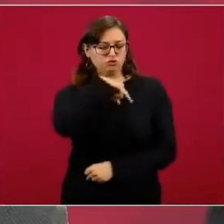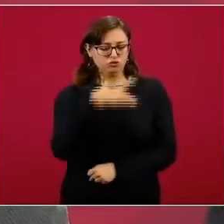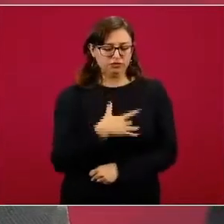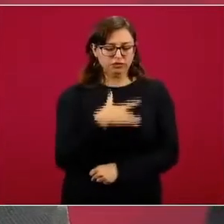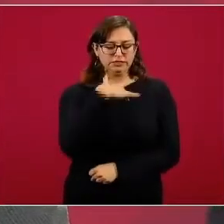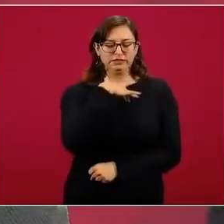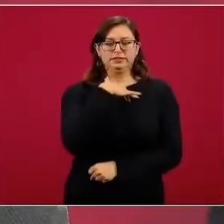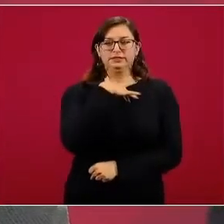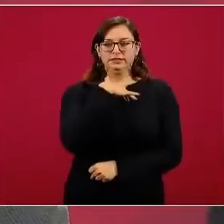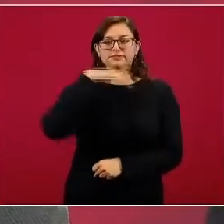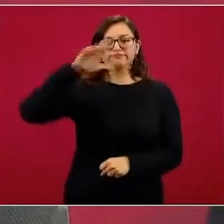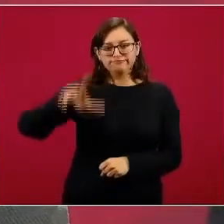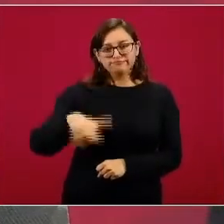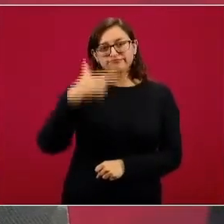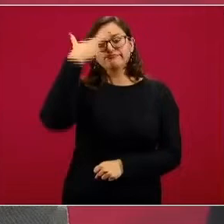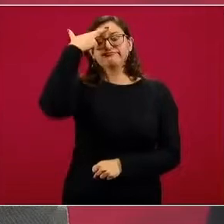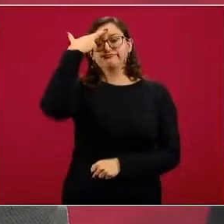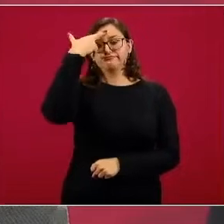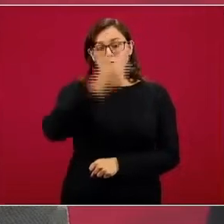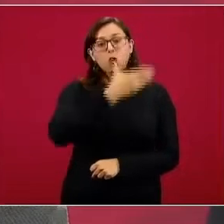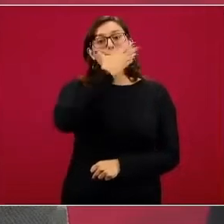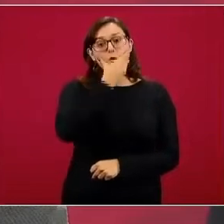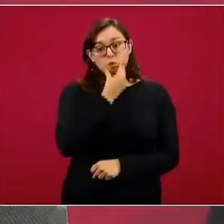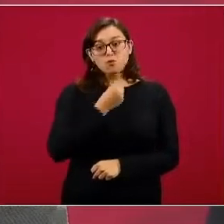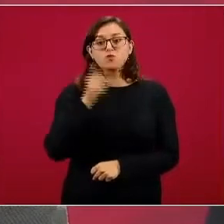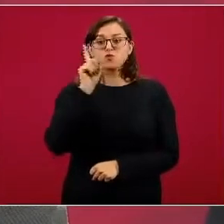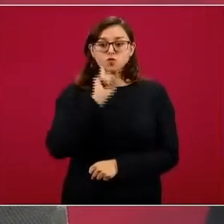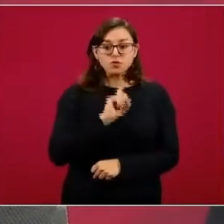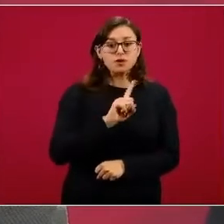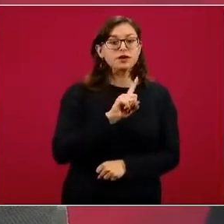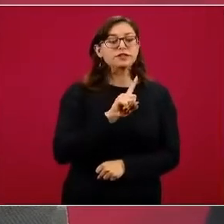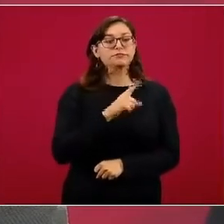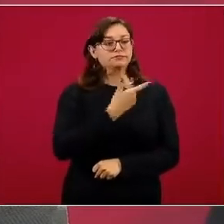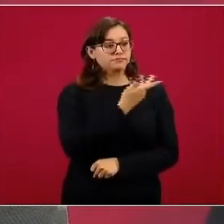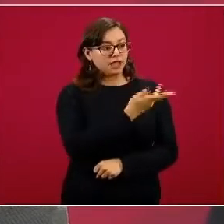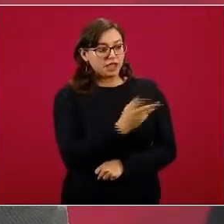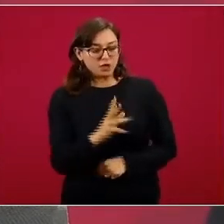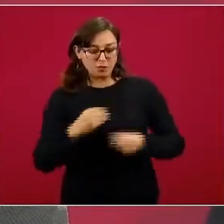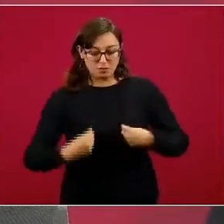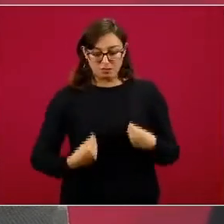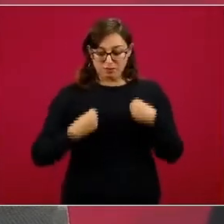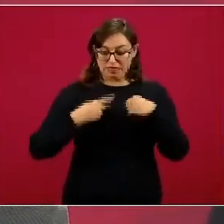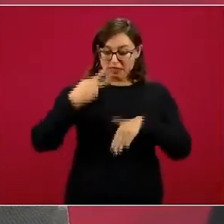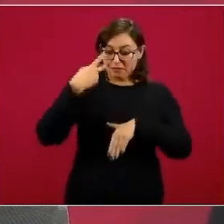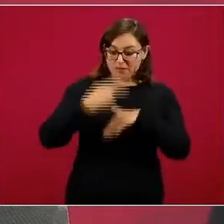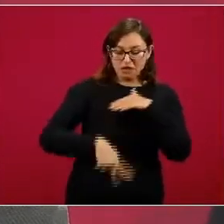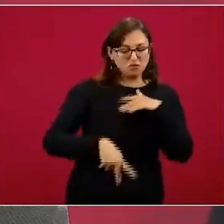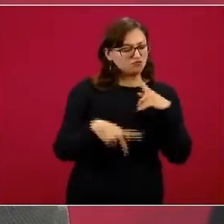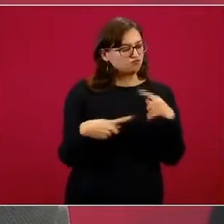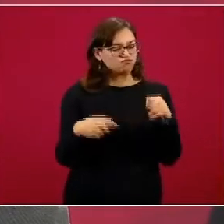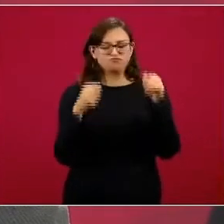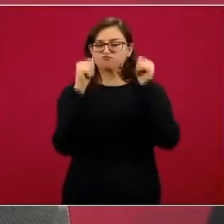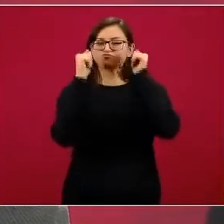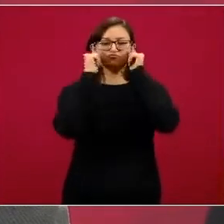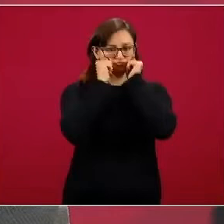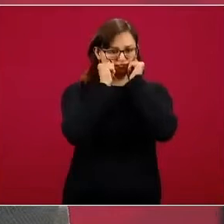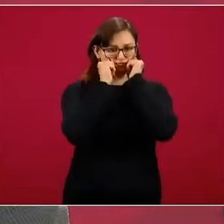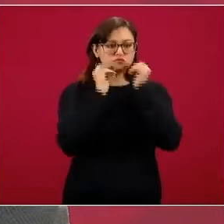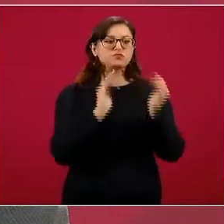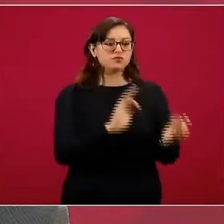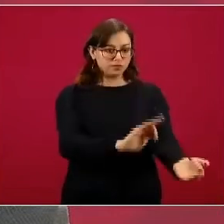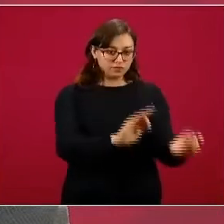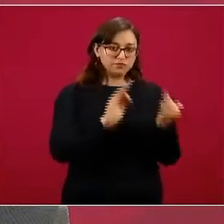el recuerdo de las mujeres y hombres que aún a riesgo de sus propias vidas han estado ahí